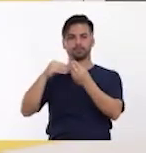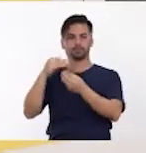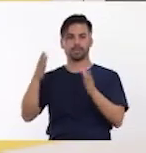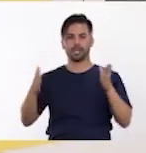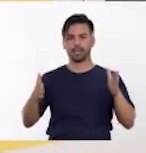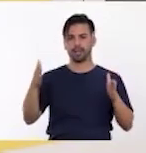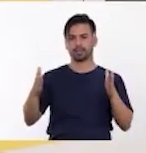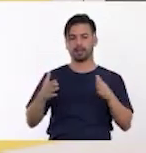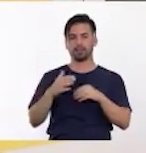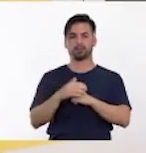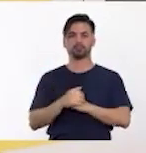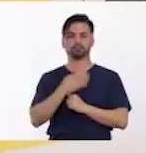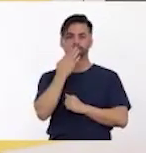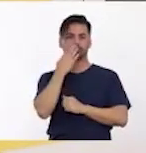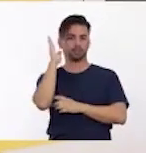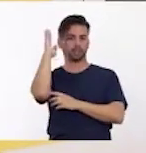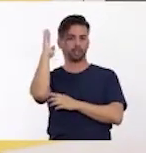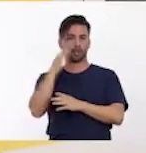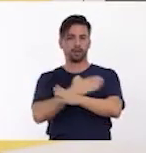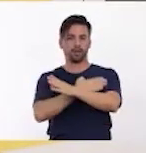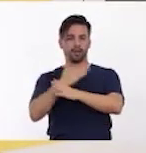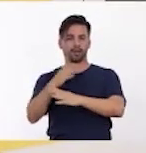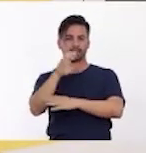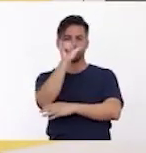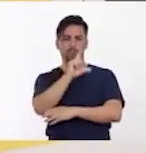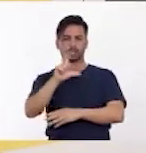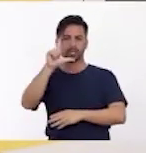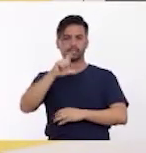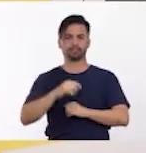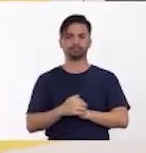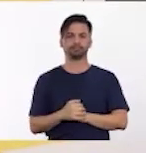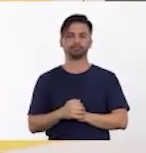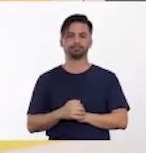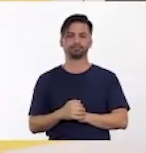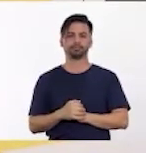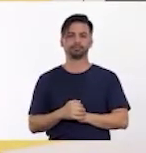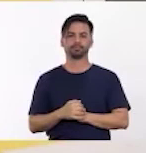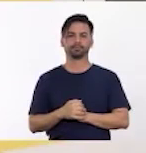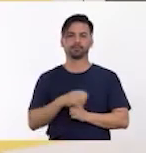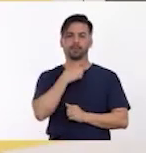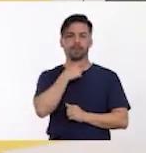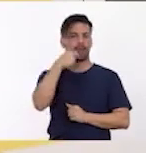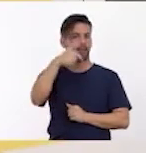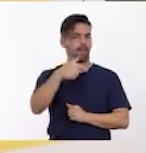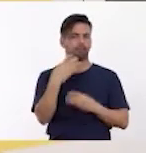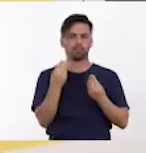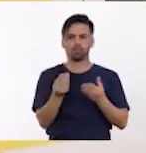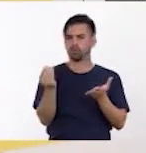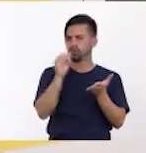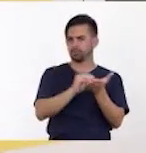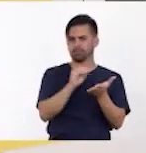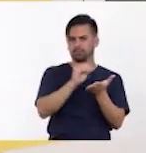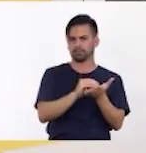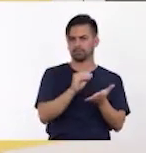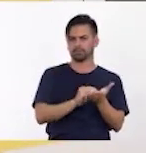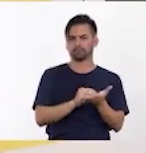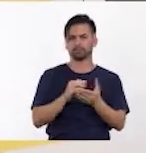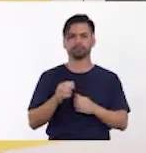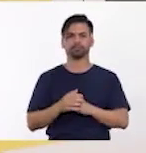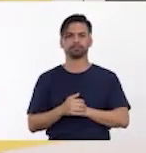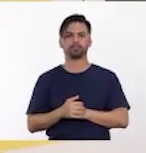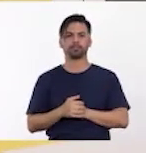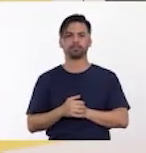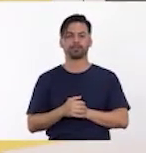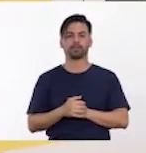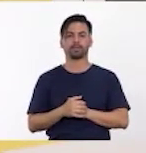que ejemplificar, hay que tratar de decir los efectos sobre el medio ambiente como habíamos planteado, pero es con ejemplo,